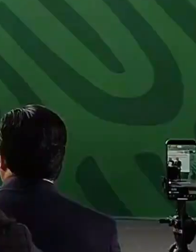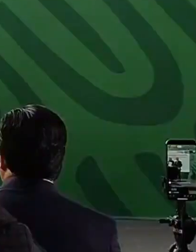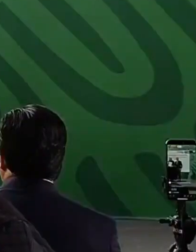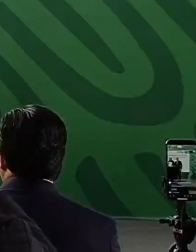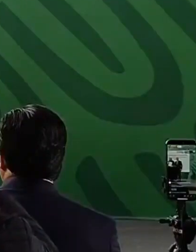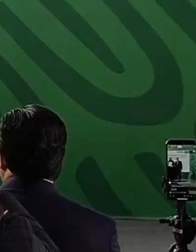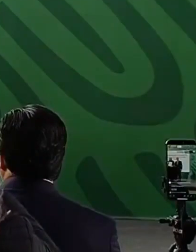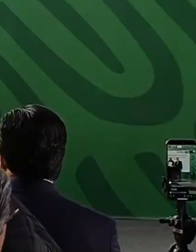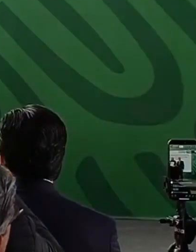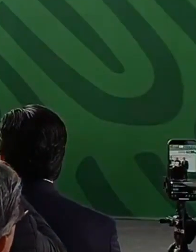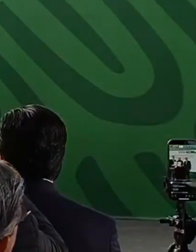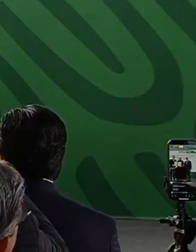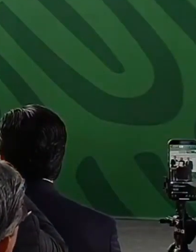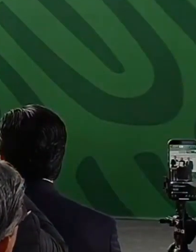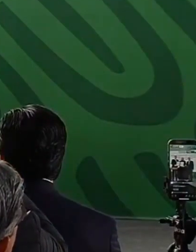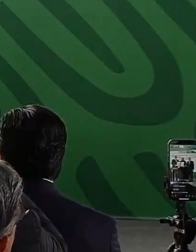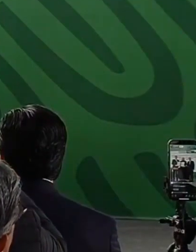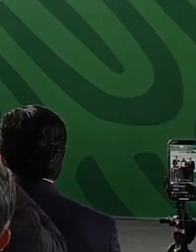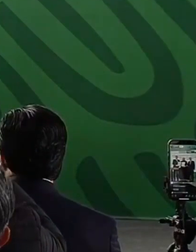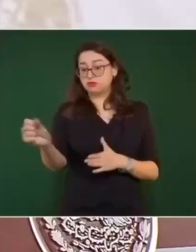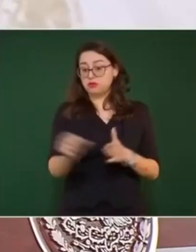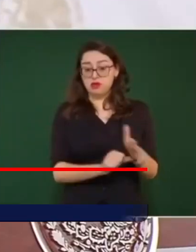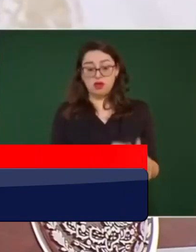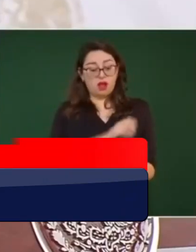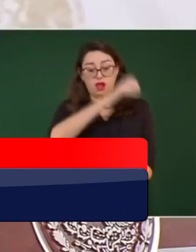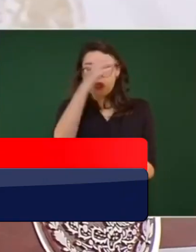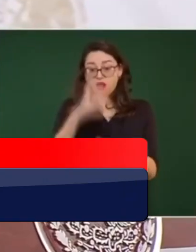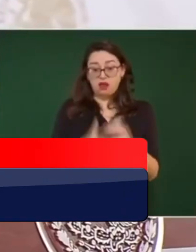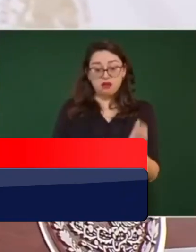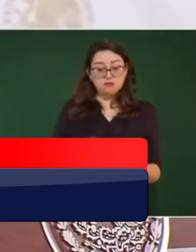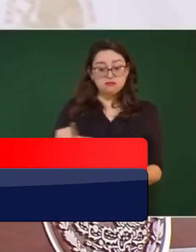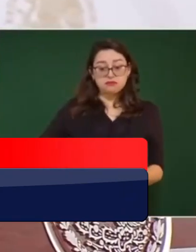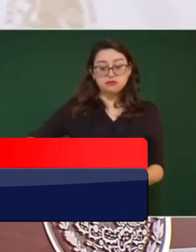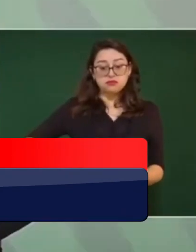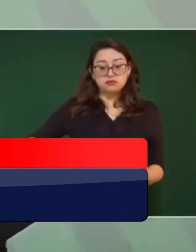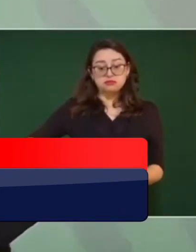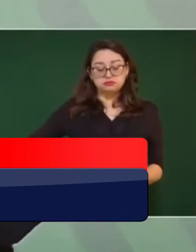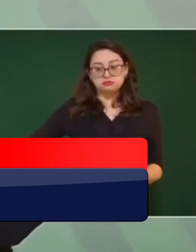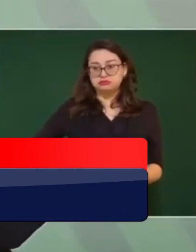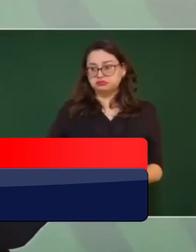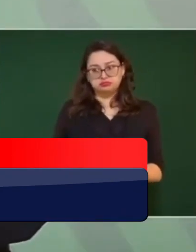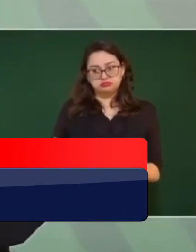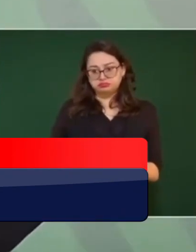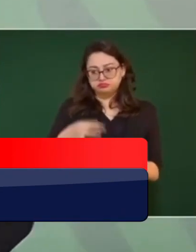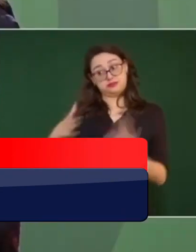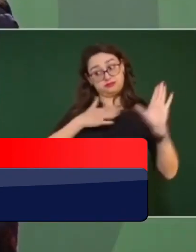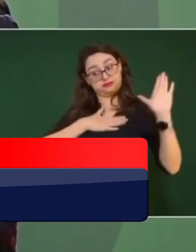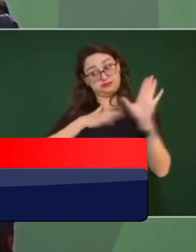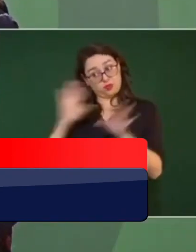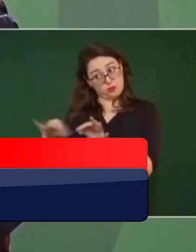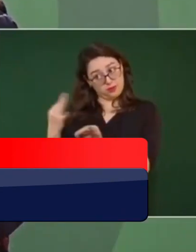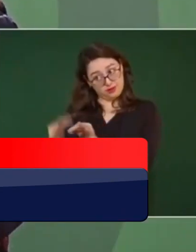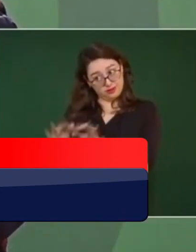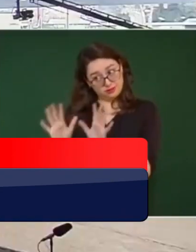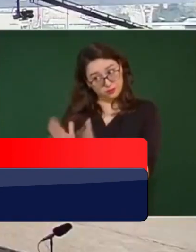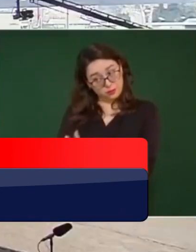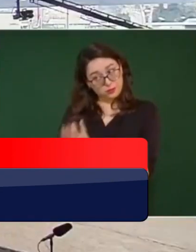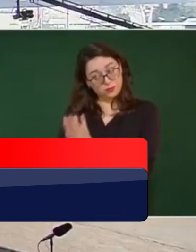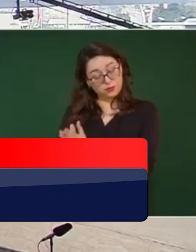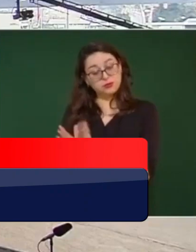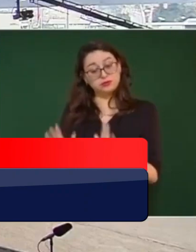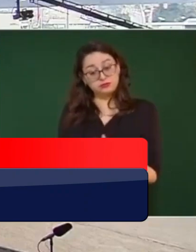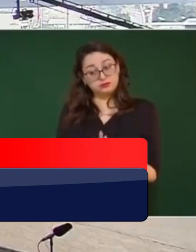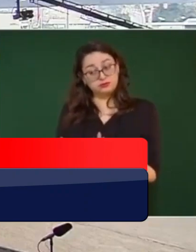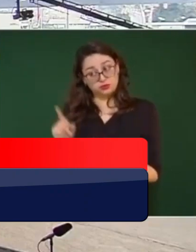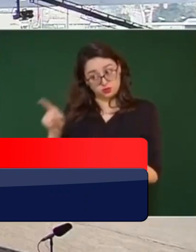del presidente de México durante su conferencia mañanera. Esto del agua en Querétaro va a ser de